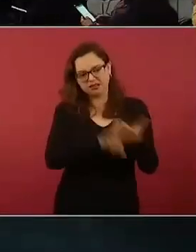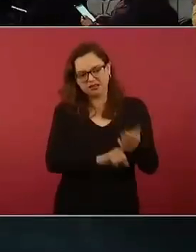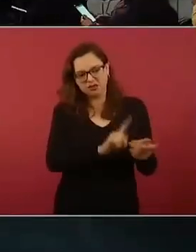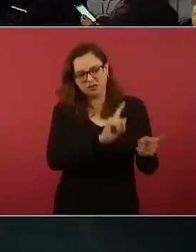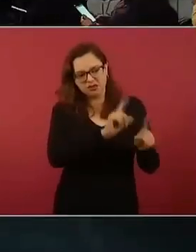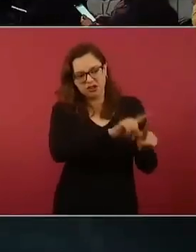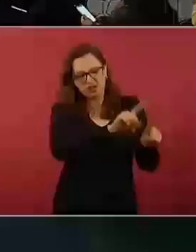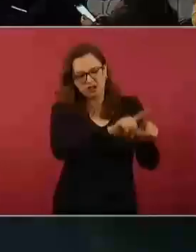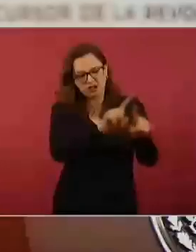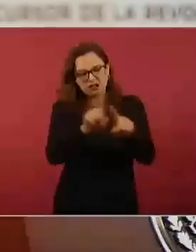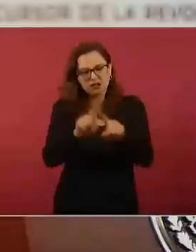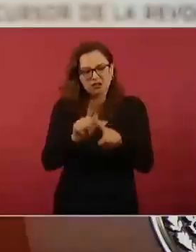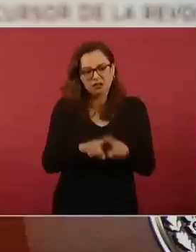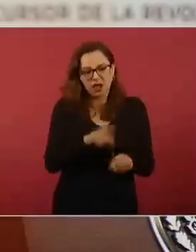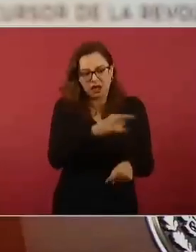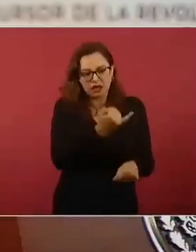de